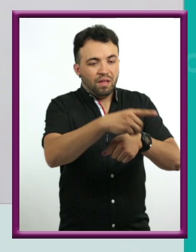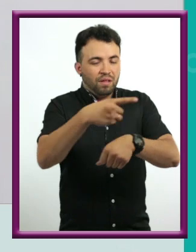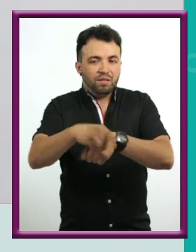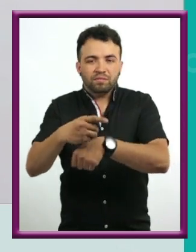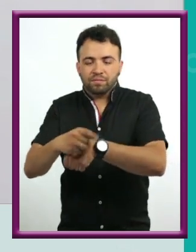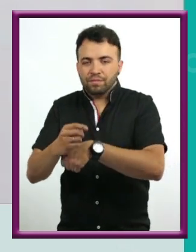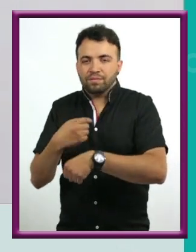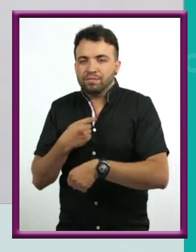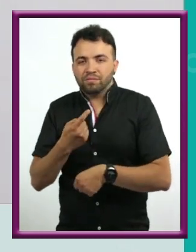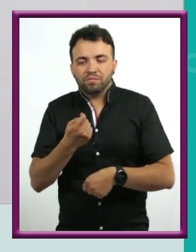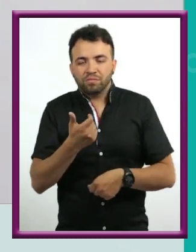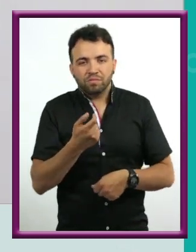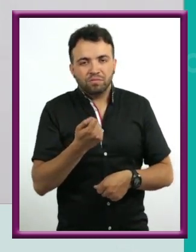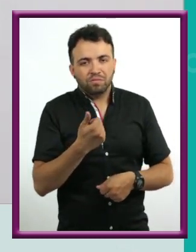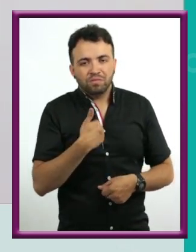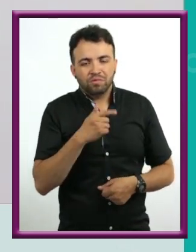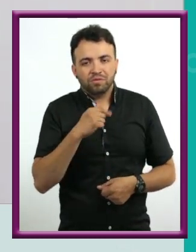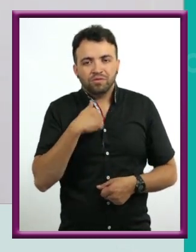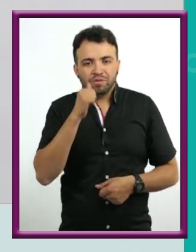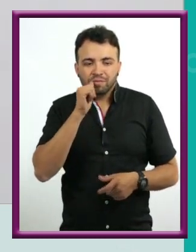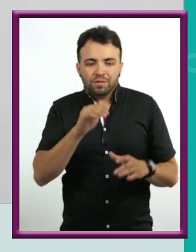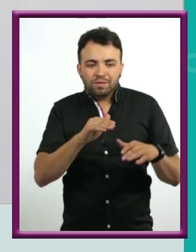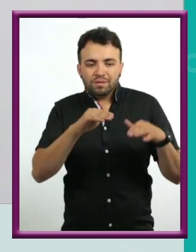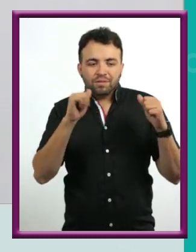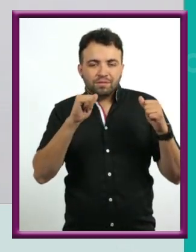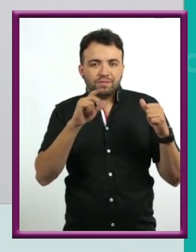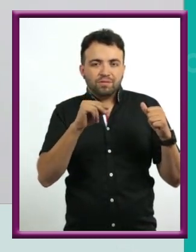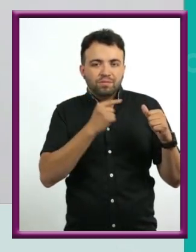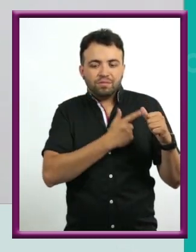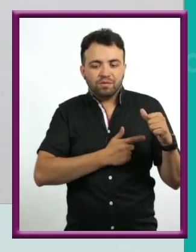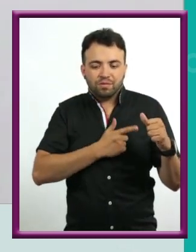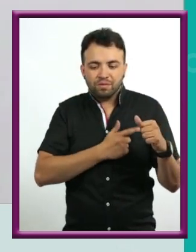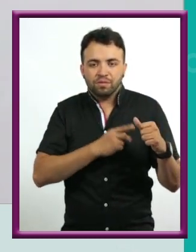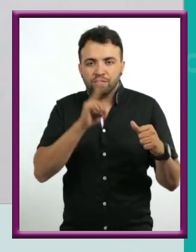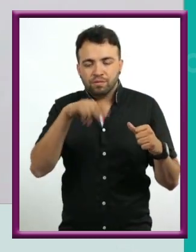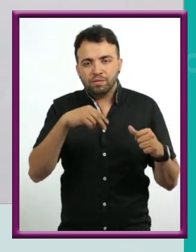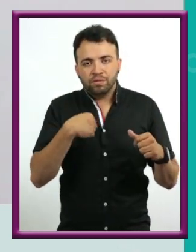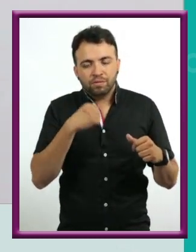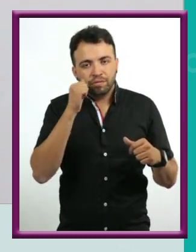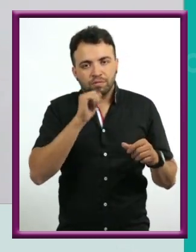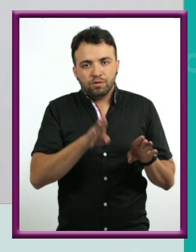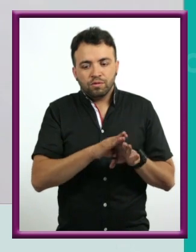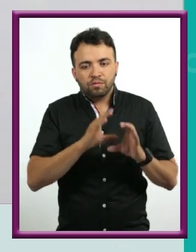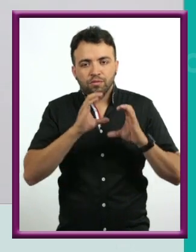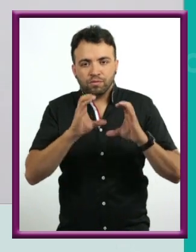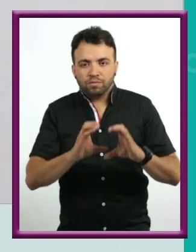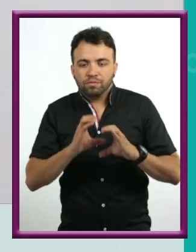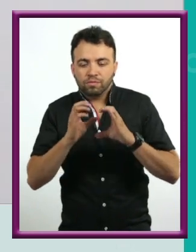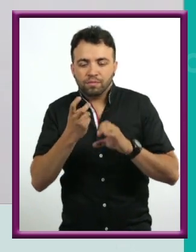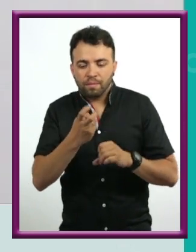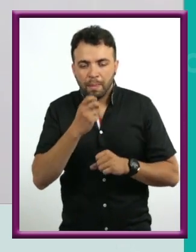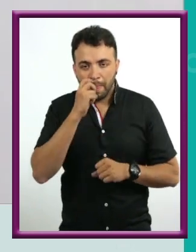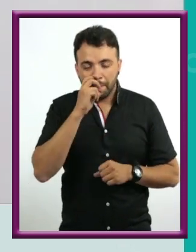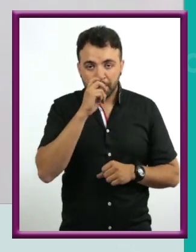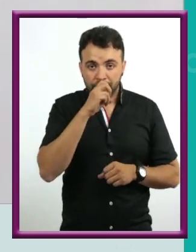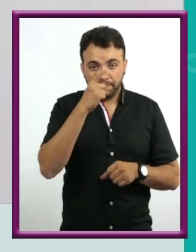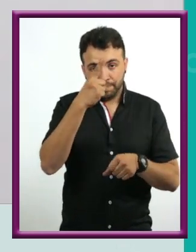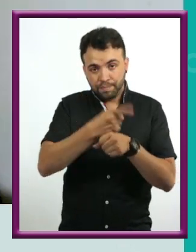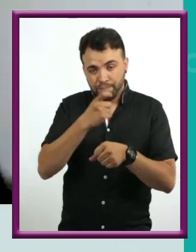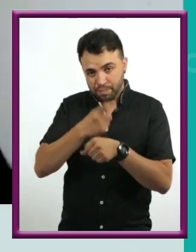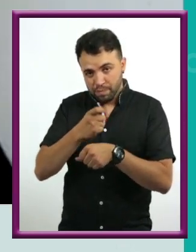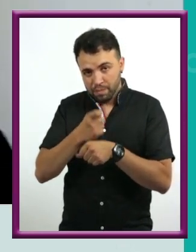no afectar a otras personas negativamente o lo menos posible, y tengo mucho cuidado en